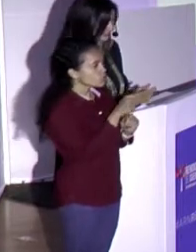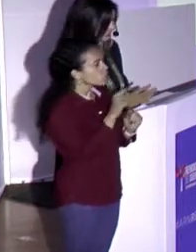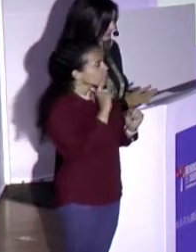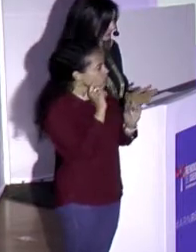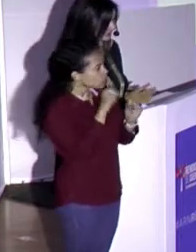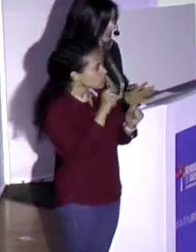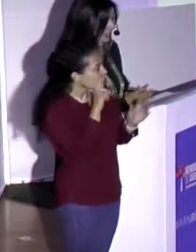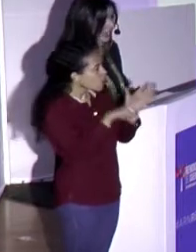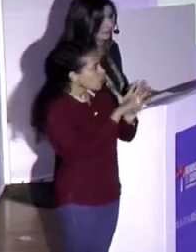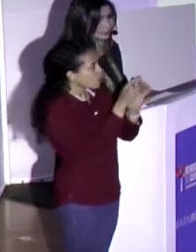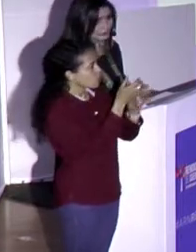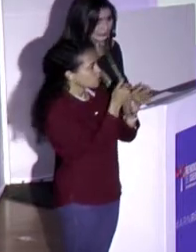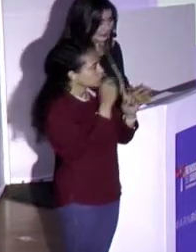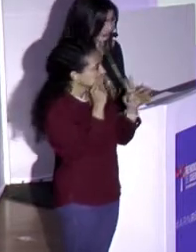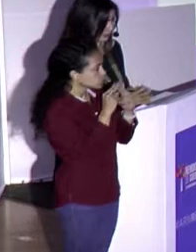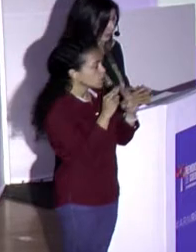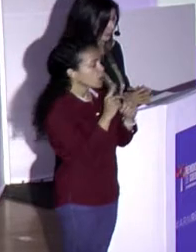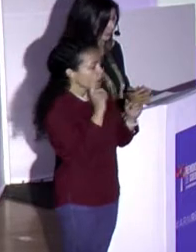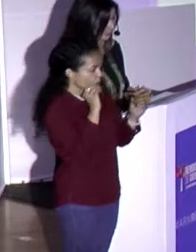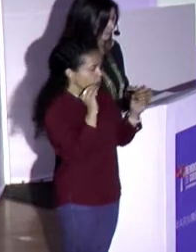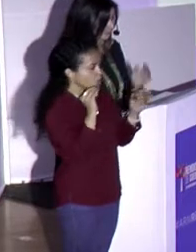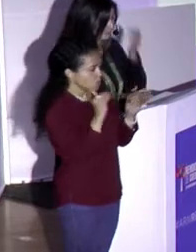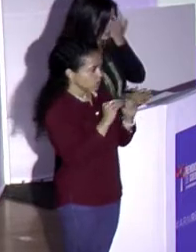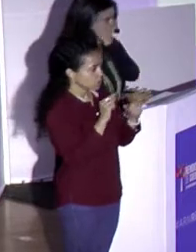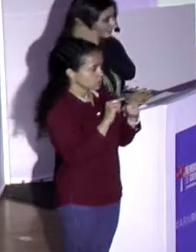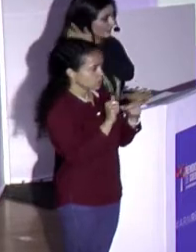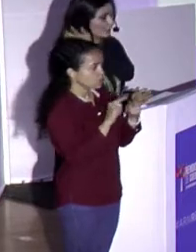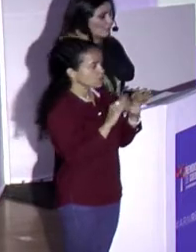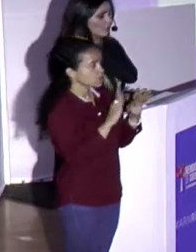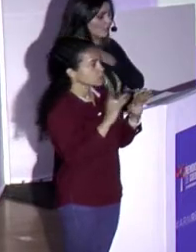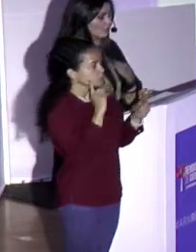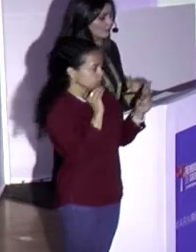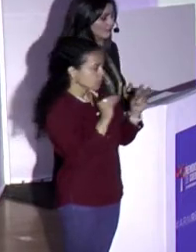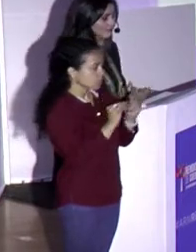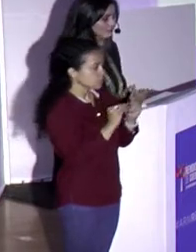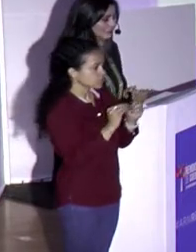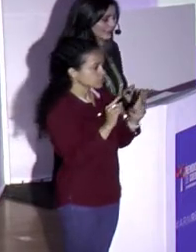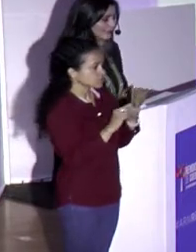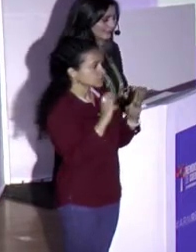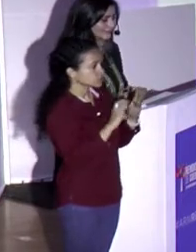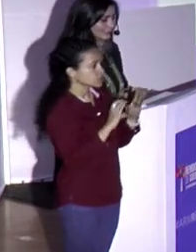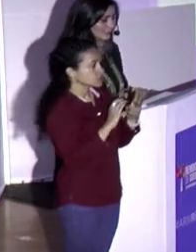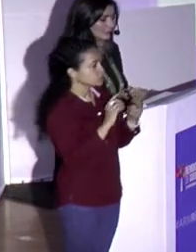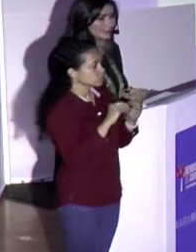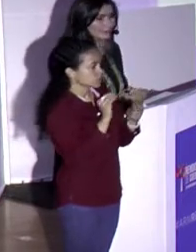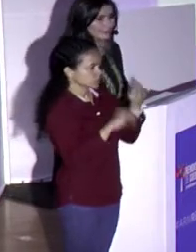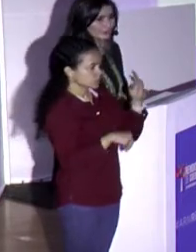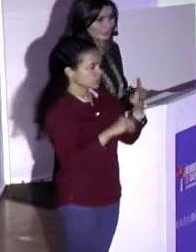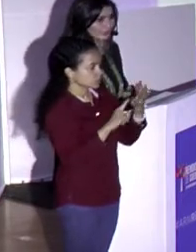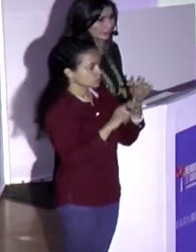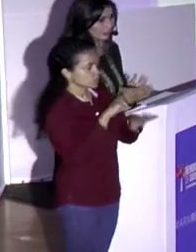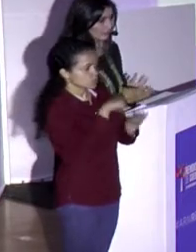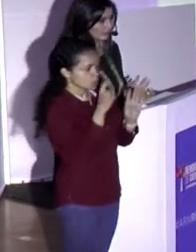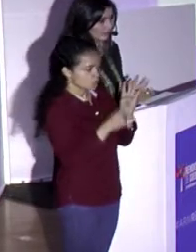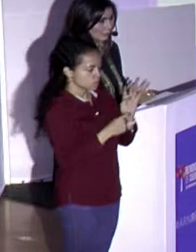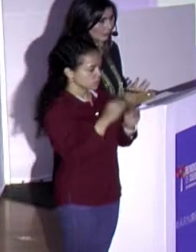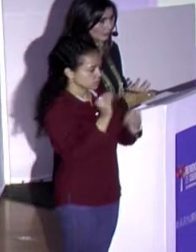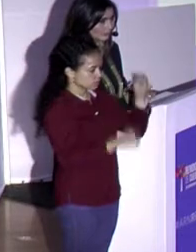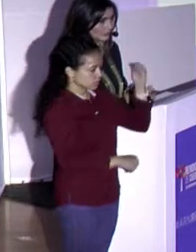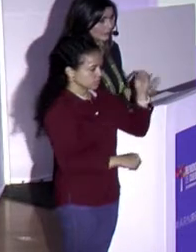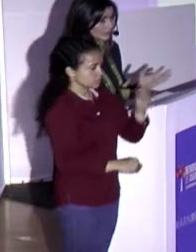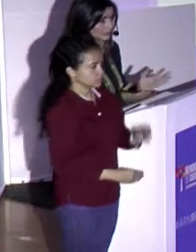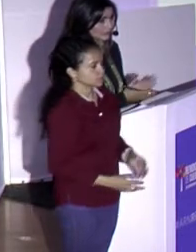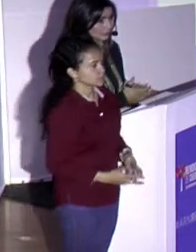de la entidad? A. Totalmente de acuerdo. B. De acuerdo. C. En desacuerdo. D. Totalmente de